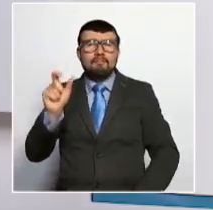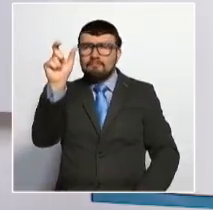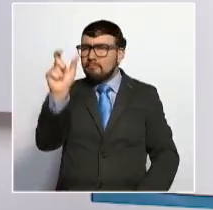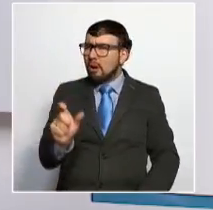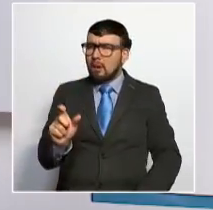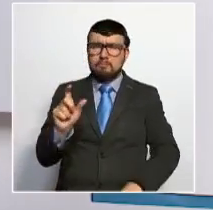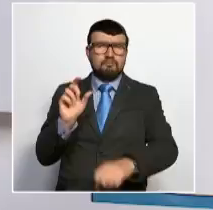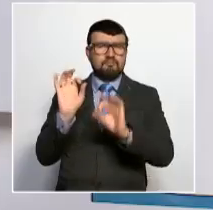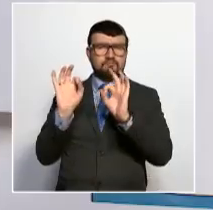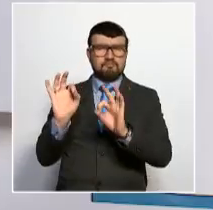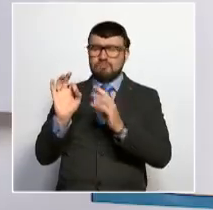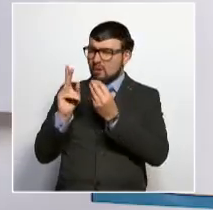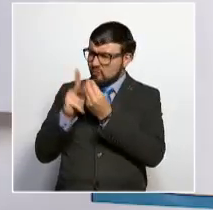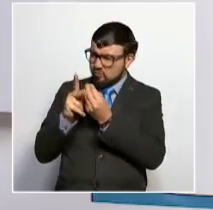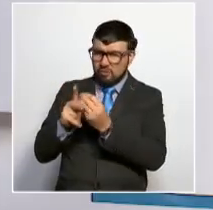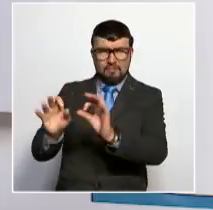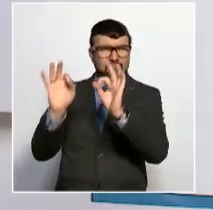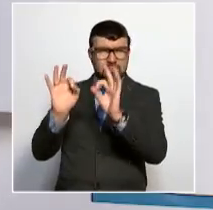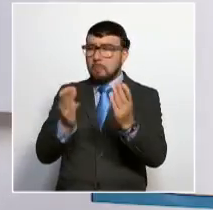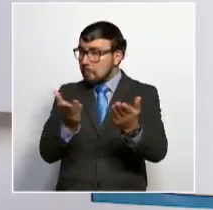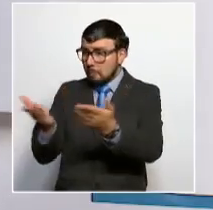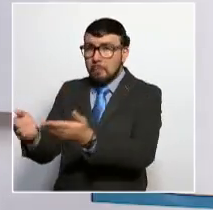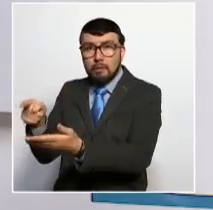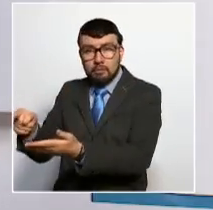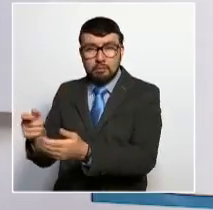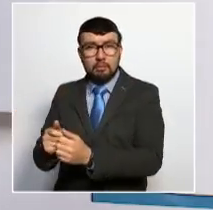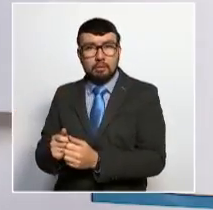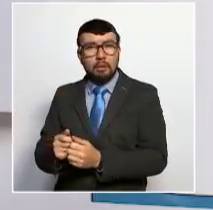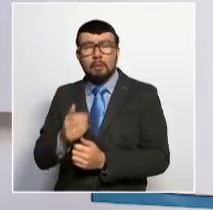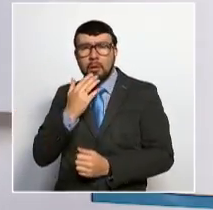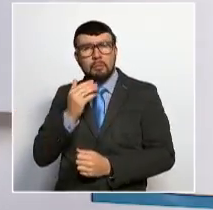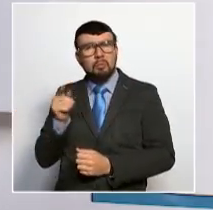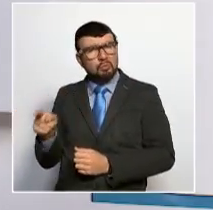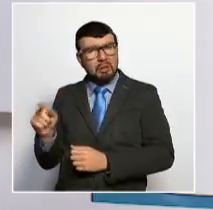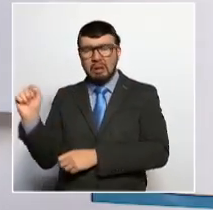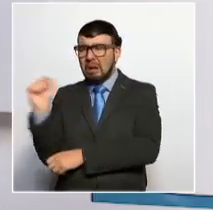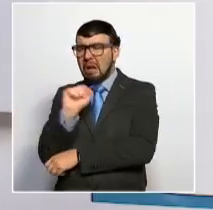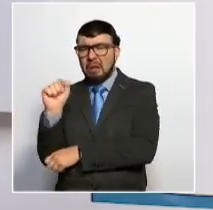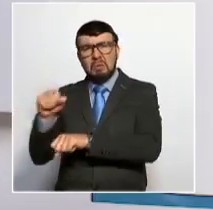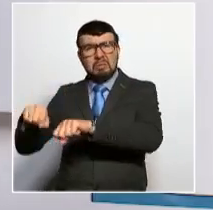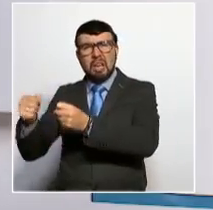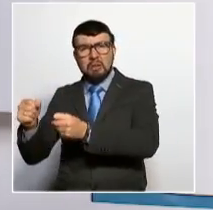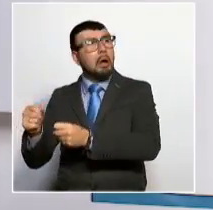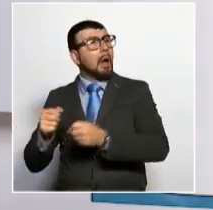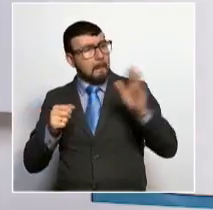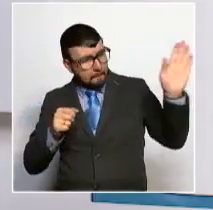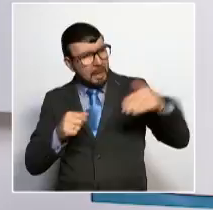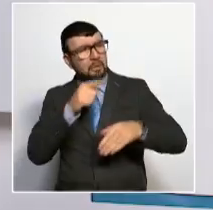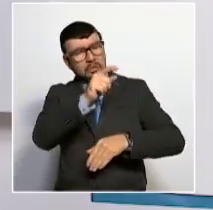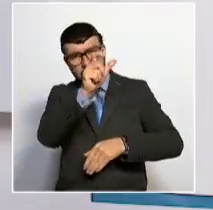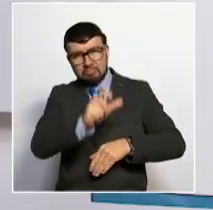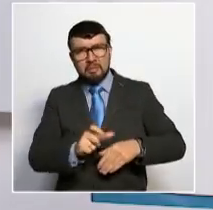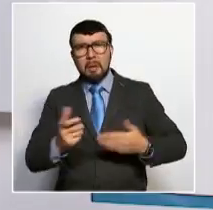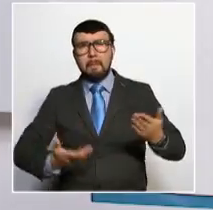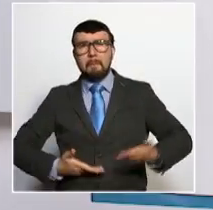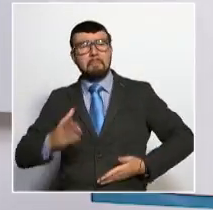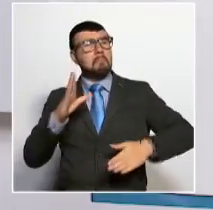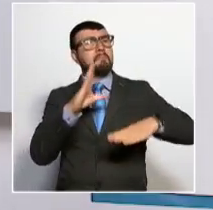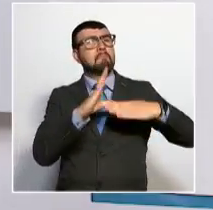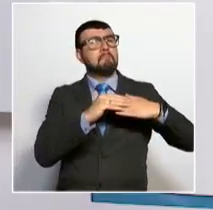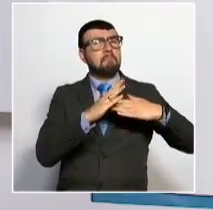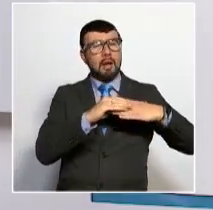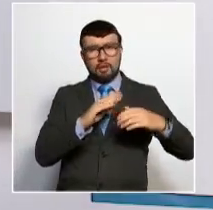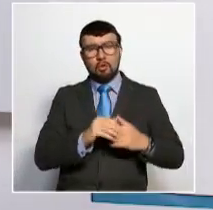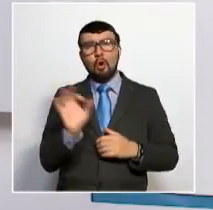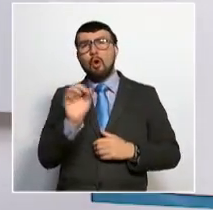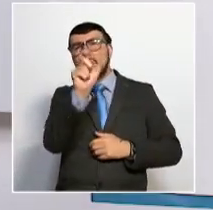Yo nunca he visto un amigo que se le dañe el carro y se lo lleve al panadero. No es que el panadero es muy buen mecánico, el carnicero, el zapatero arregla